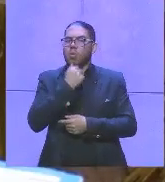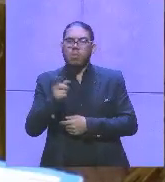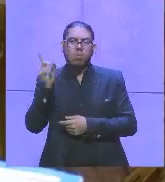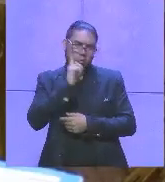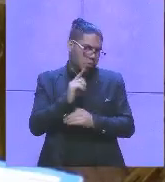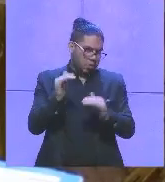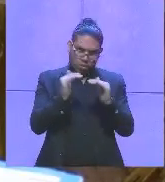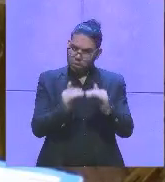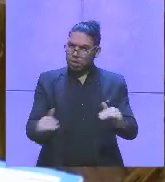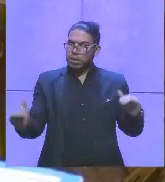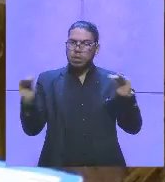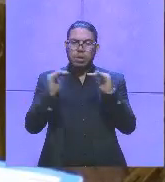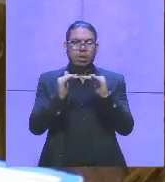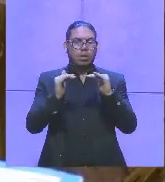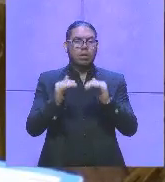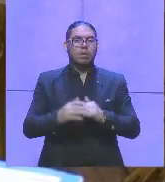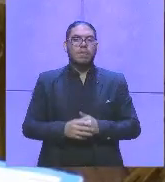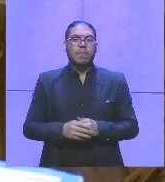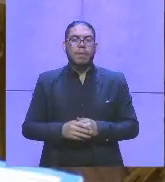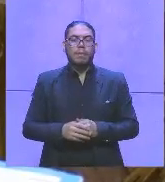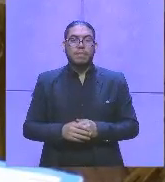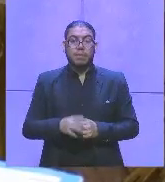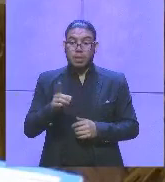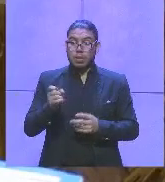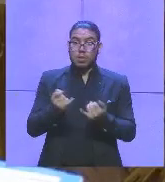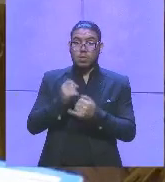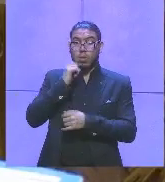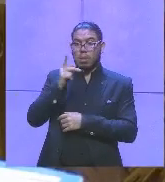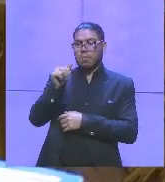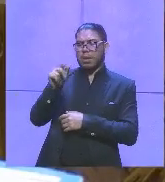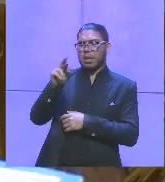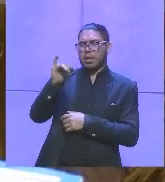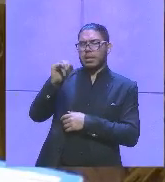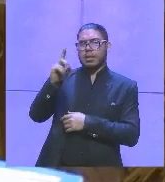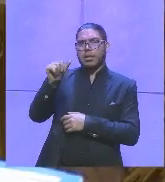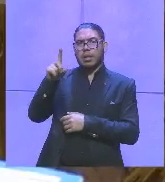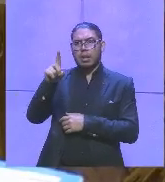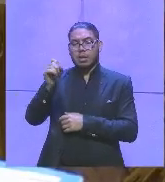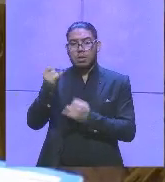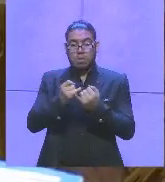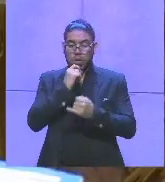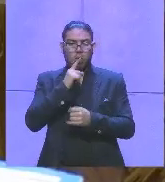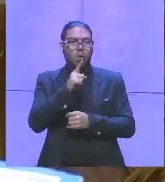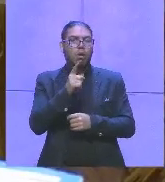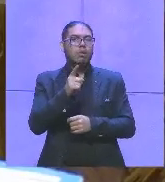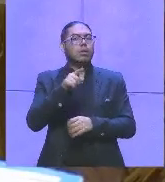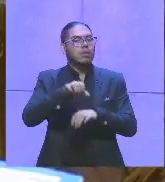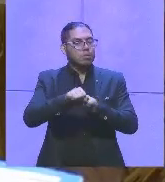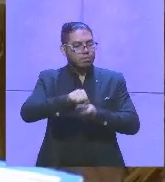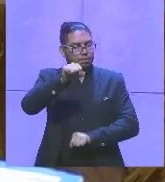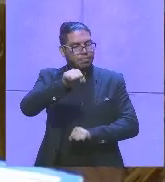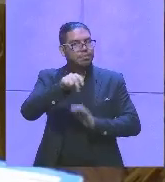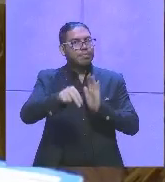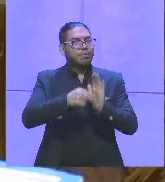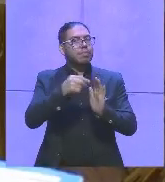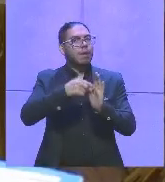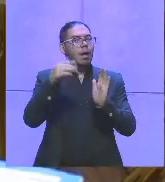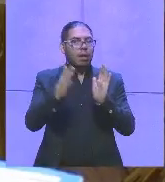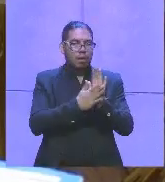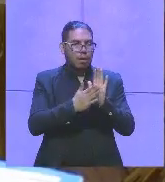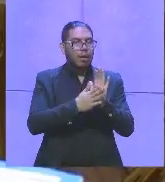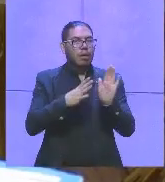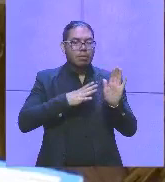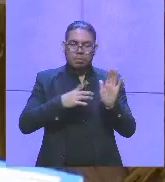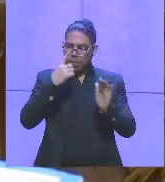muy claro que el principio de paridad de género no es más una cuota, es un principio constitucional que llegó para quedarse. Y